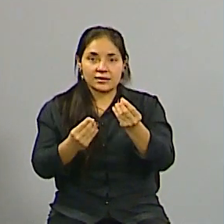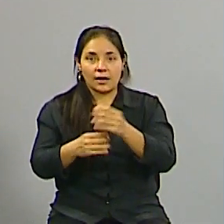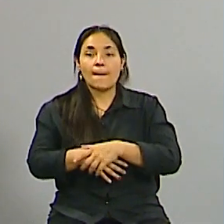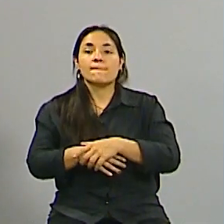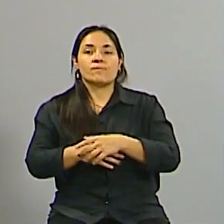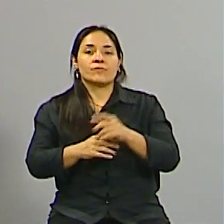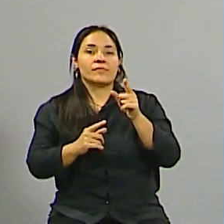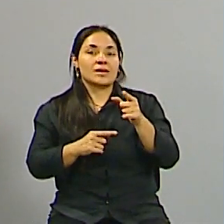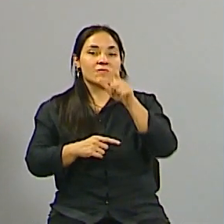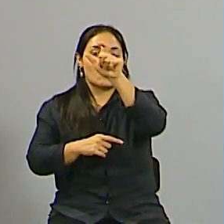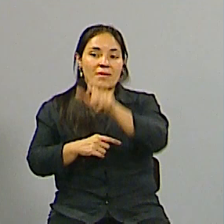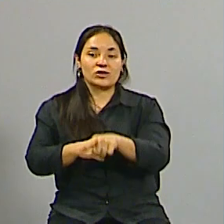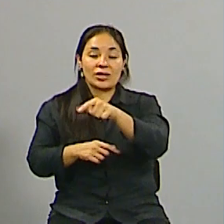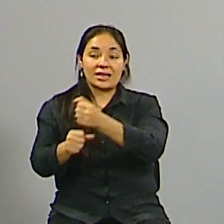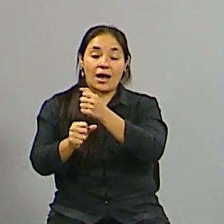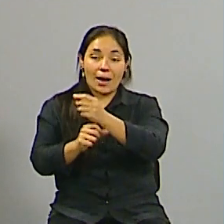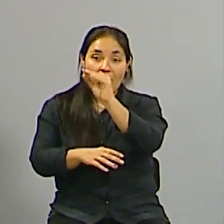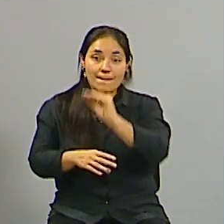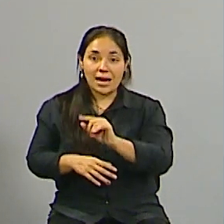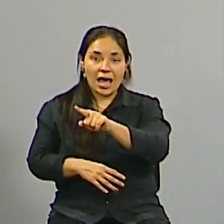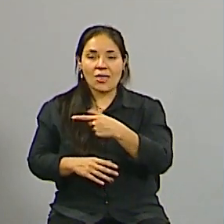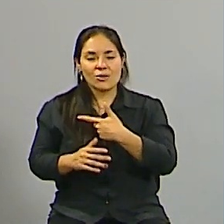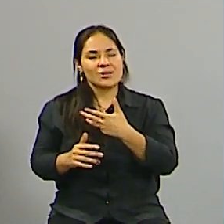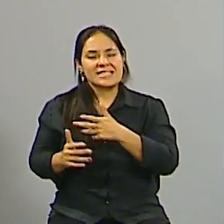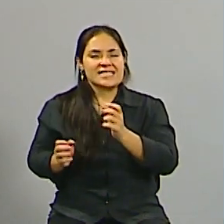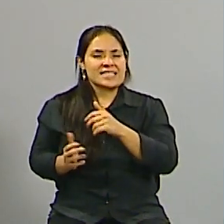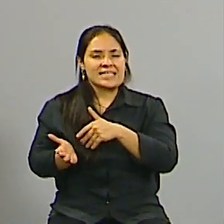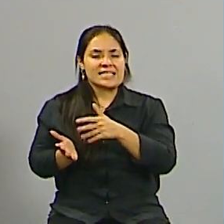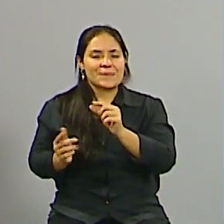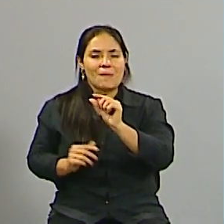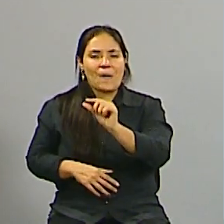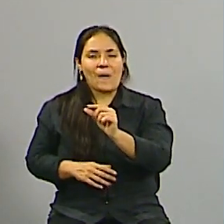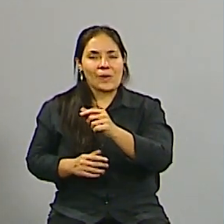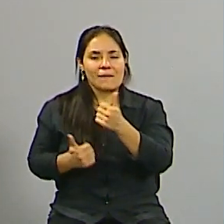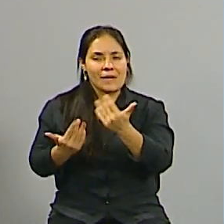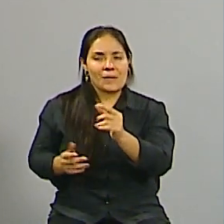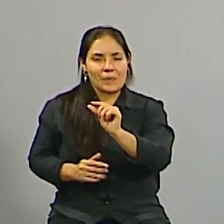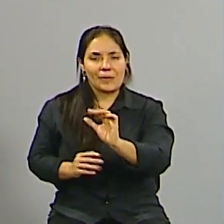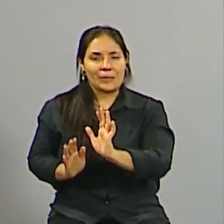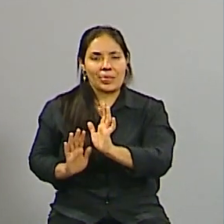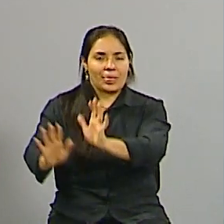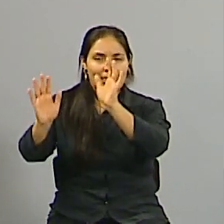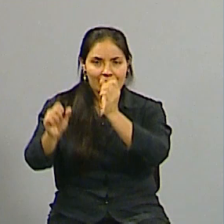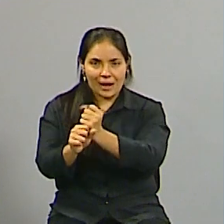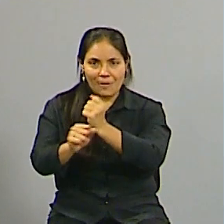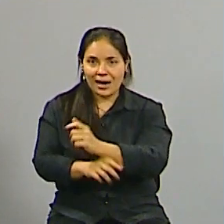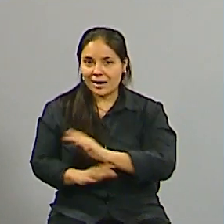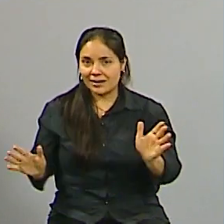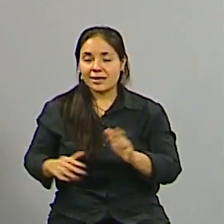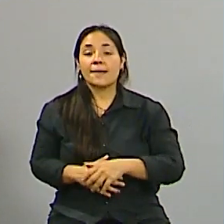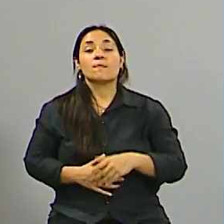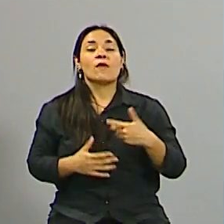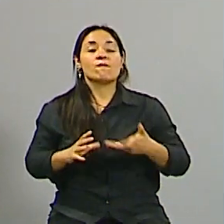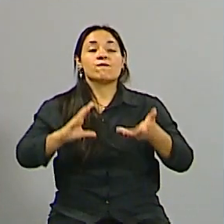la precarización del empleo. Claro. ¿Sí? Entonces, no es un modelo de negocio que esté